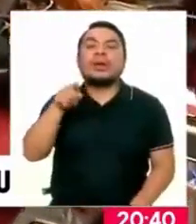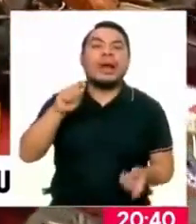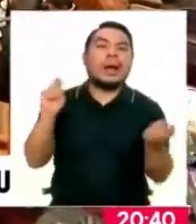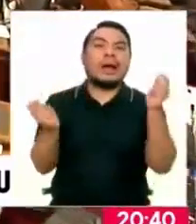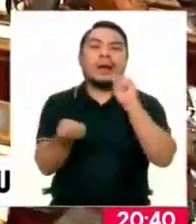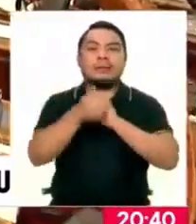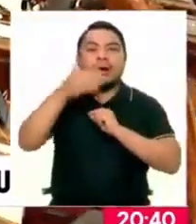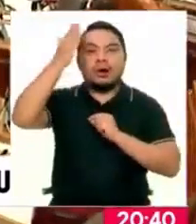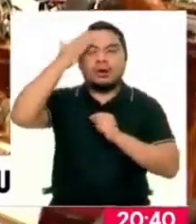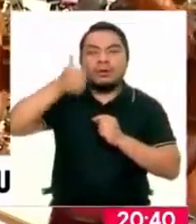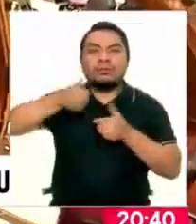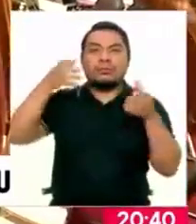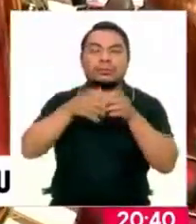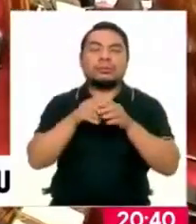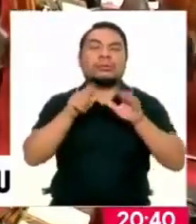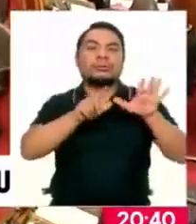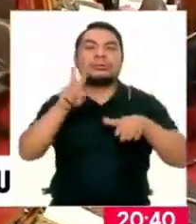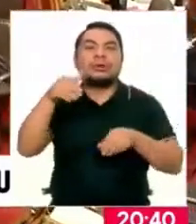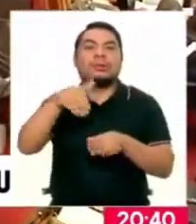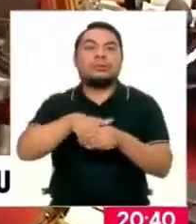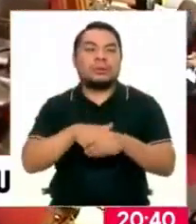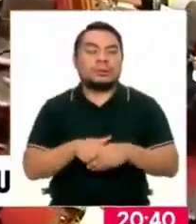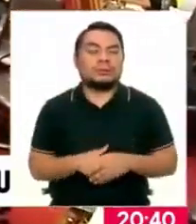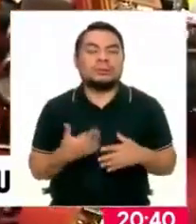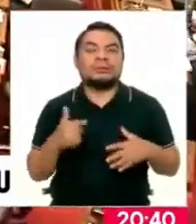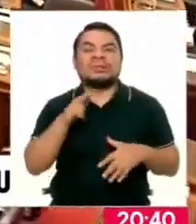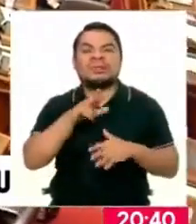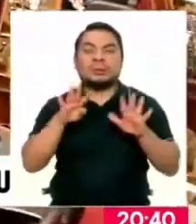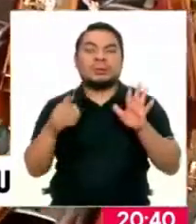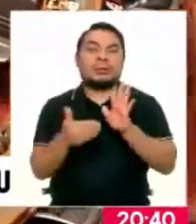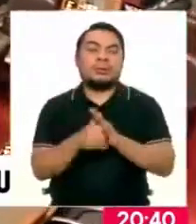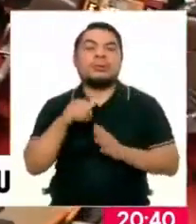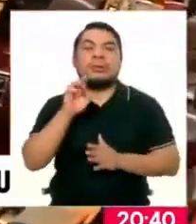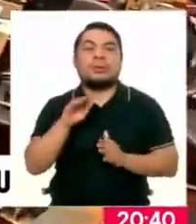contrarreforma contra la Sunedu por 72 votos a favor, 39 en contra y 4 abstenciones.